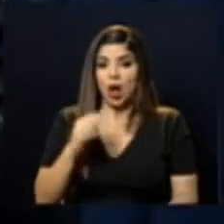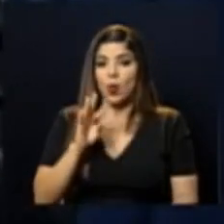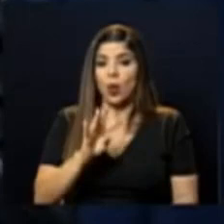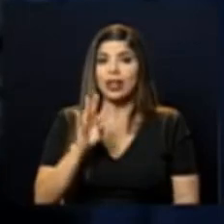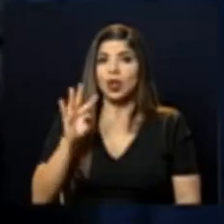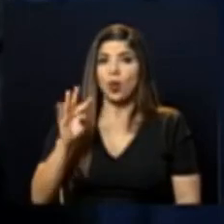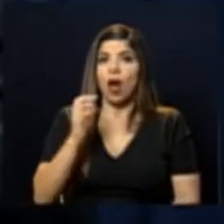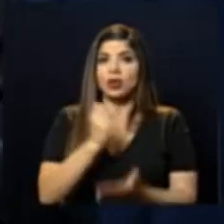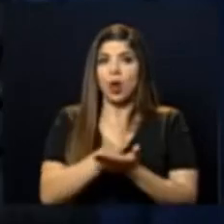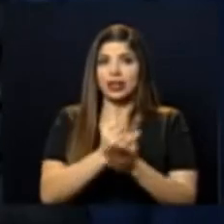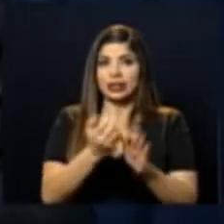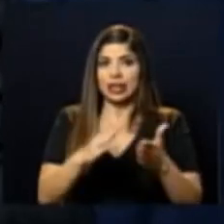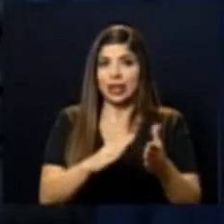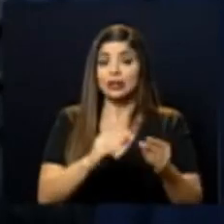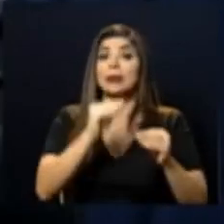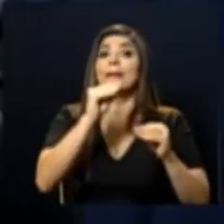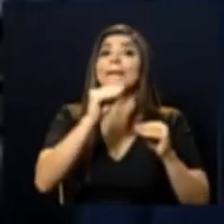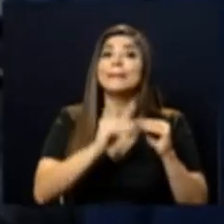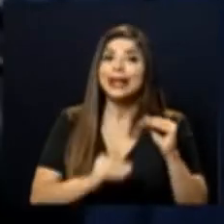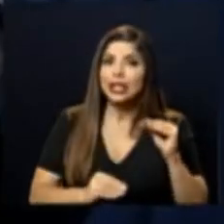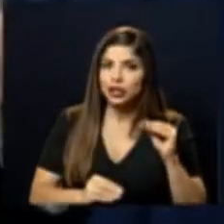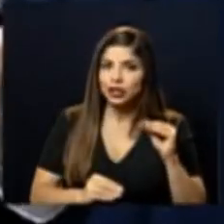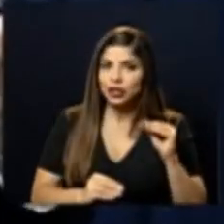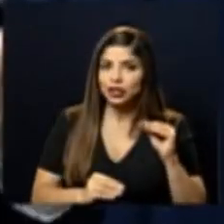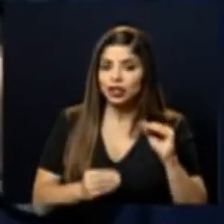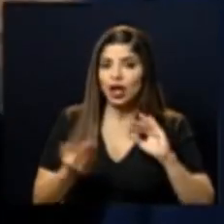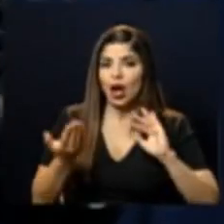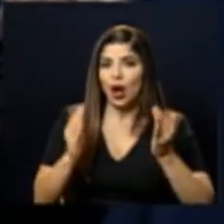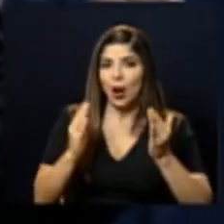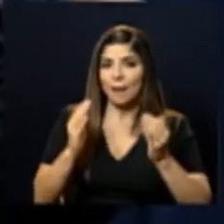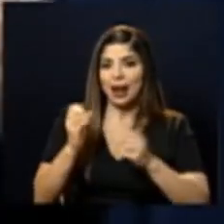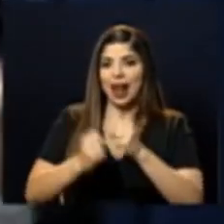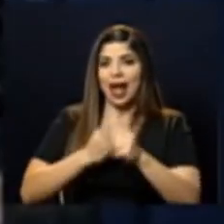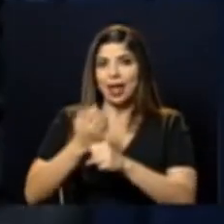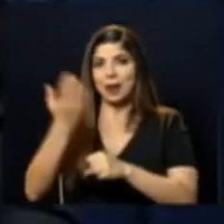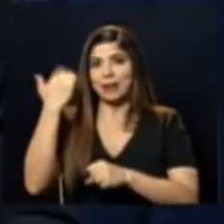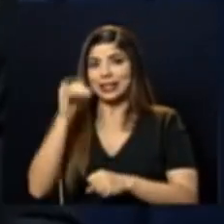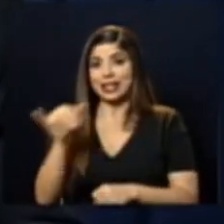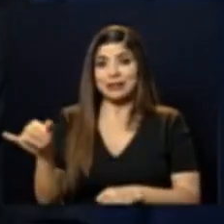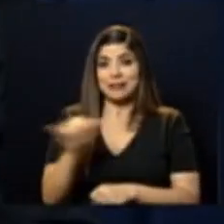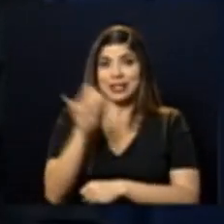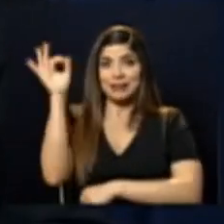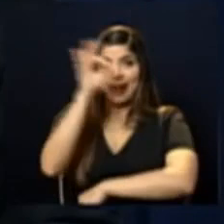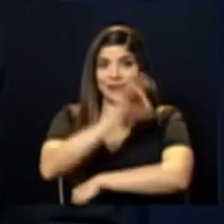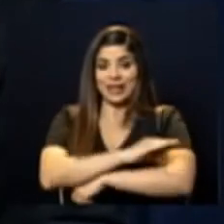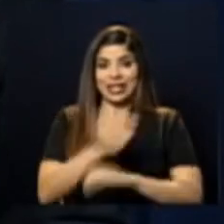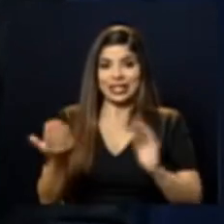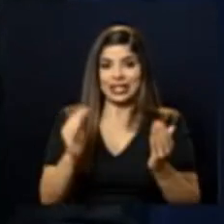44 homicidios menos que en el mismo periodo del año anterior.